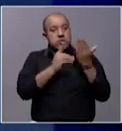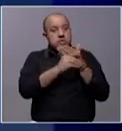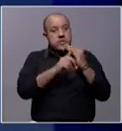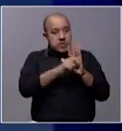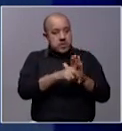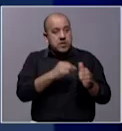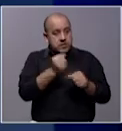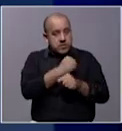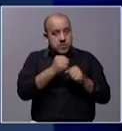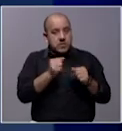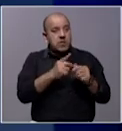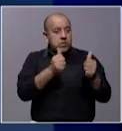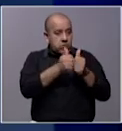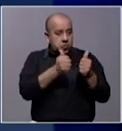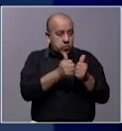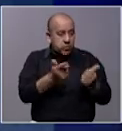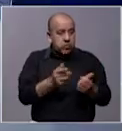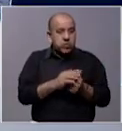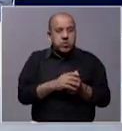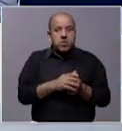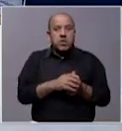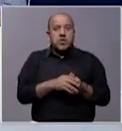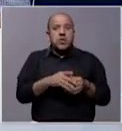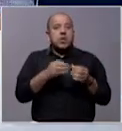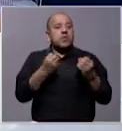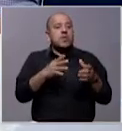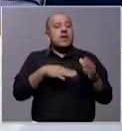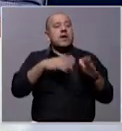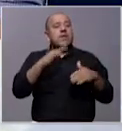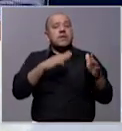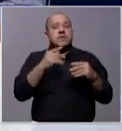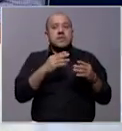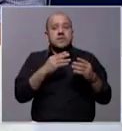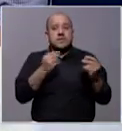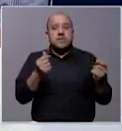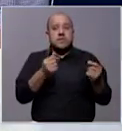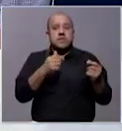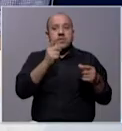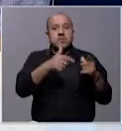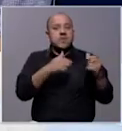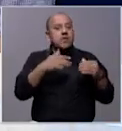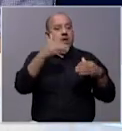de forma gore por supuesto por supuesto que a veces queda la sensación de que